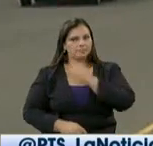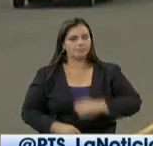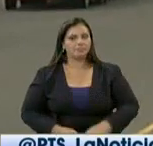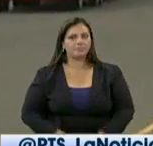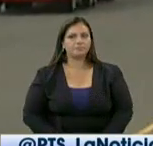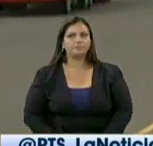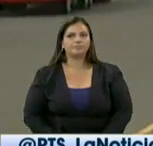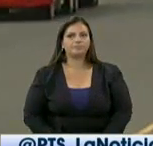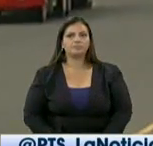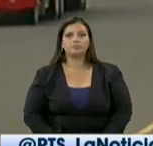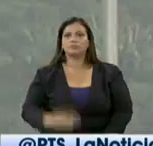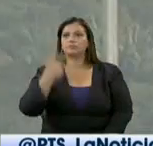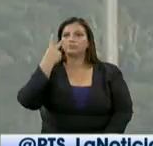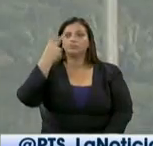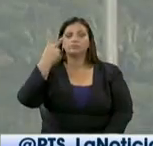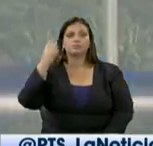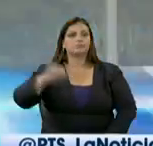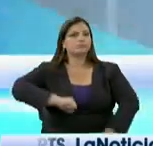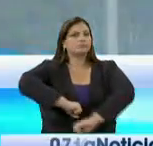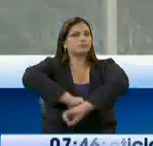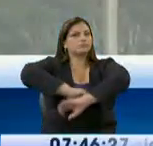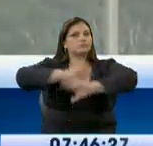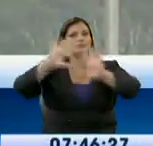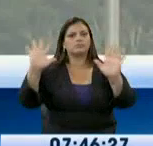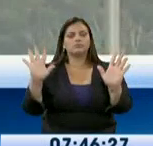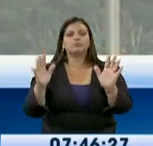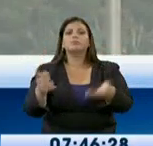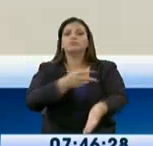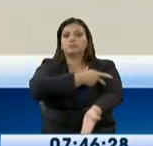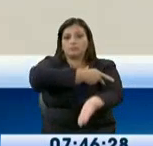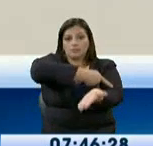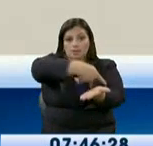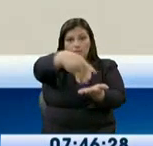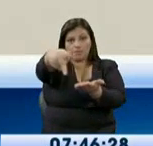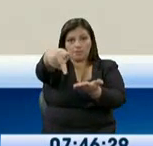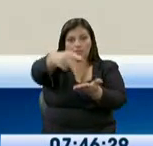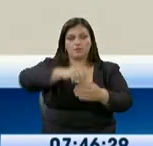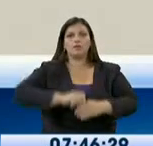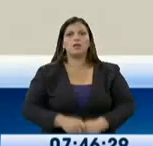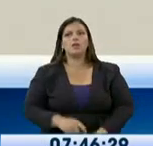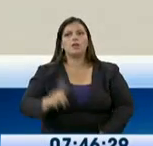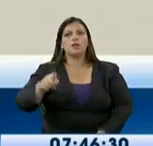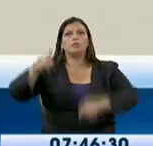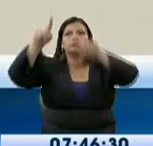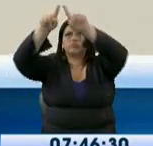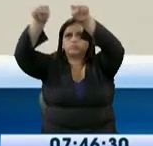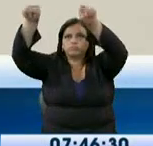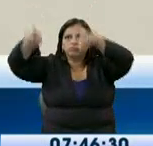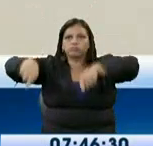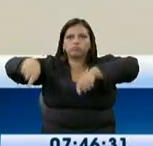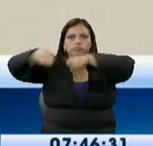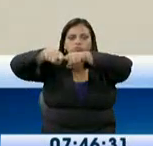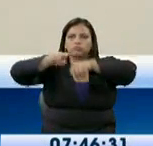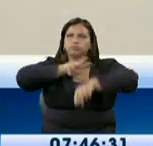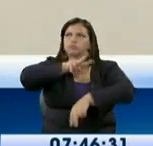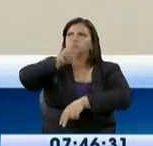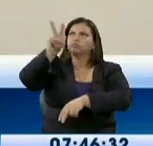Los avisos están muy claros a lo largo de la vía perimetral y junto a los límites permitidos también se observa esto.